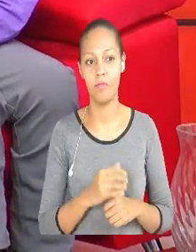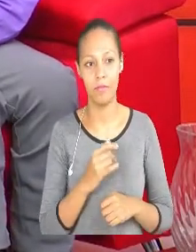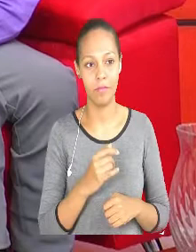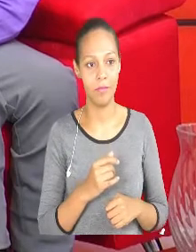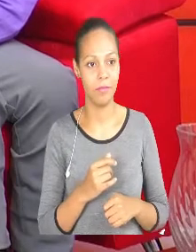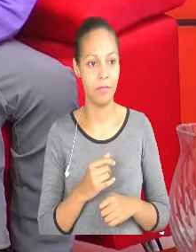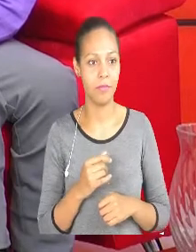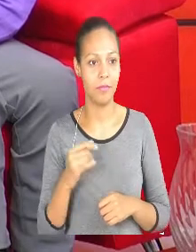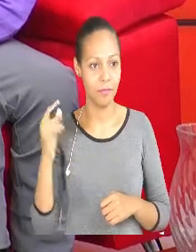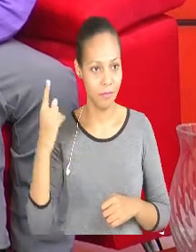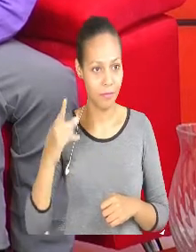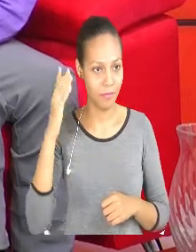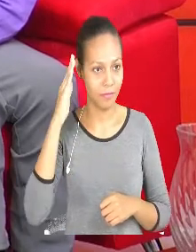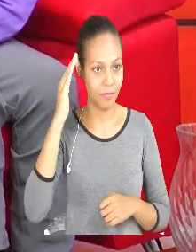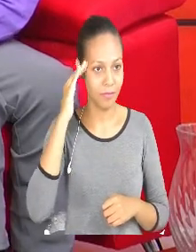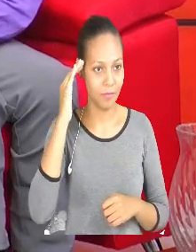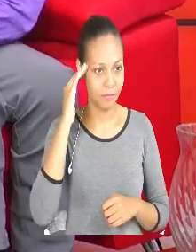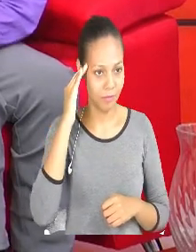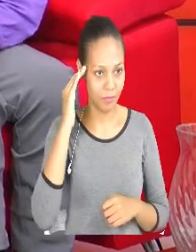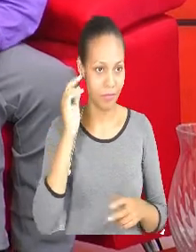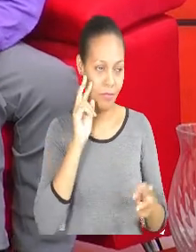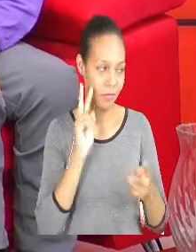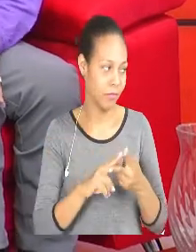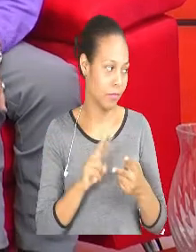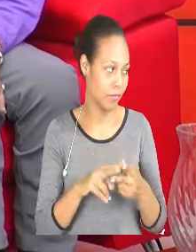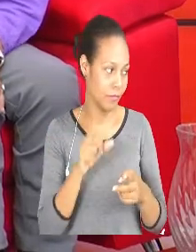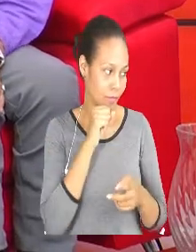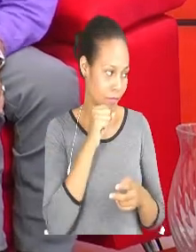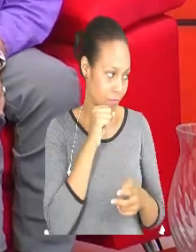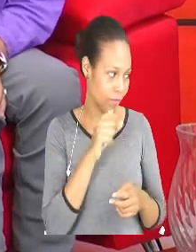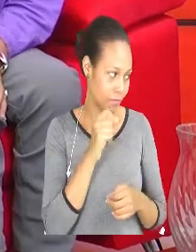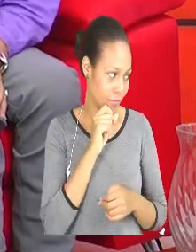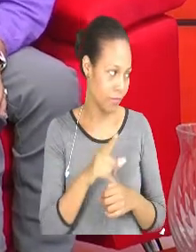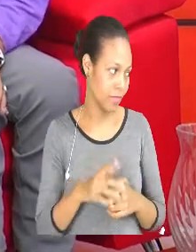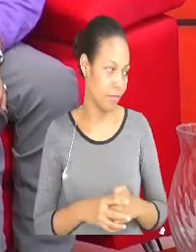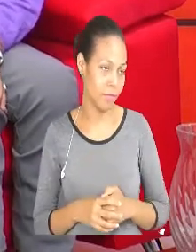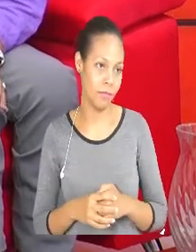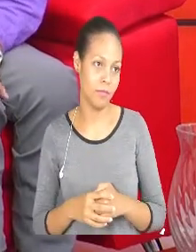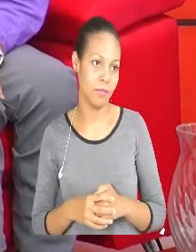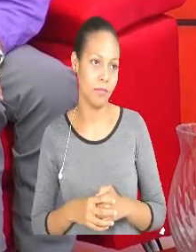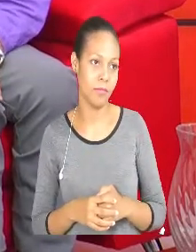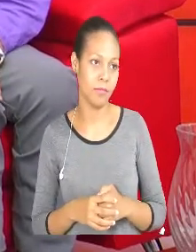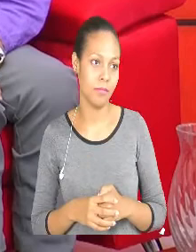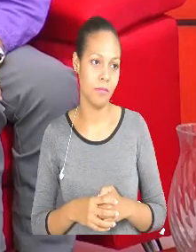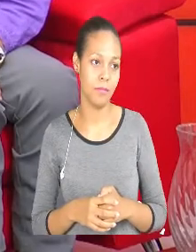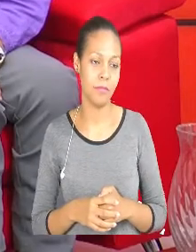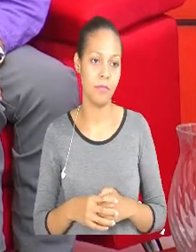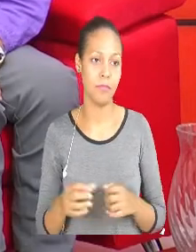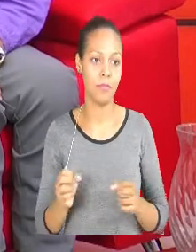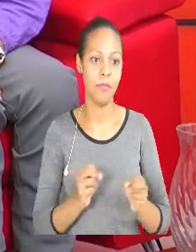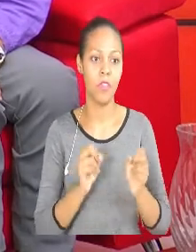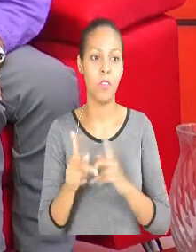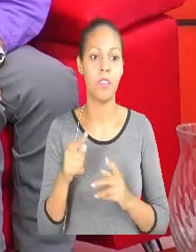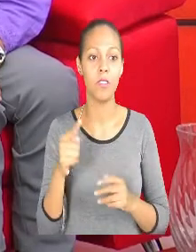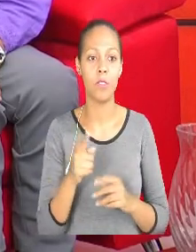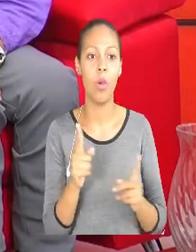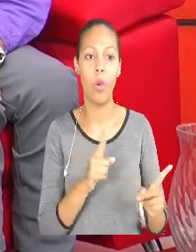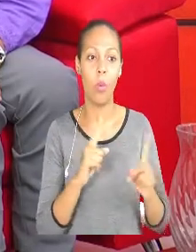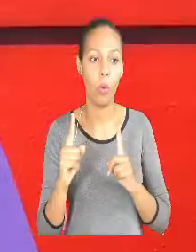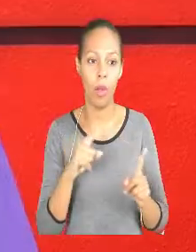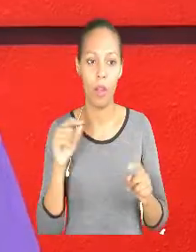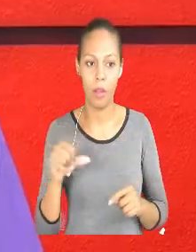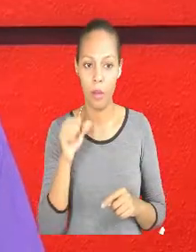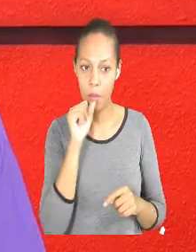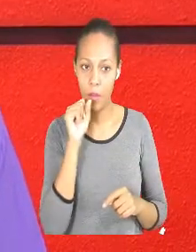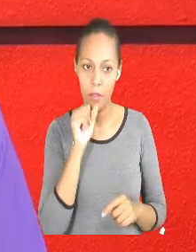tú saber de Barranca Bermeja y de otras cositas que te voy a preguntar. Entonces, la primera pregunta es, ¿fecha en que se celebra el cumpleaños de Barranca